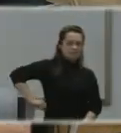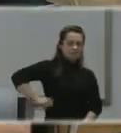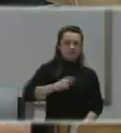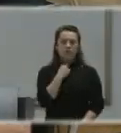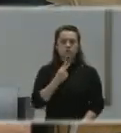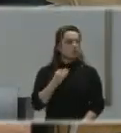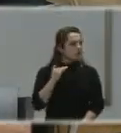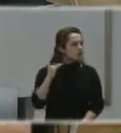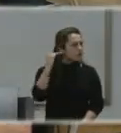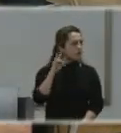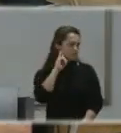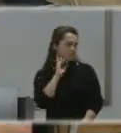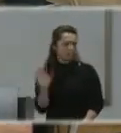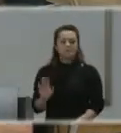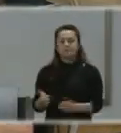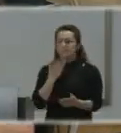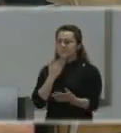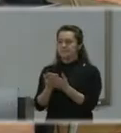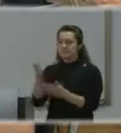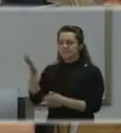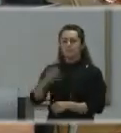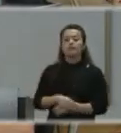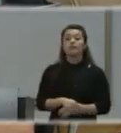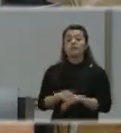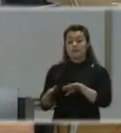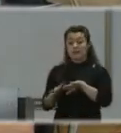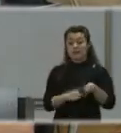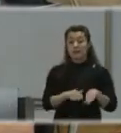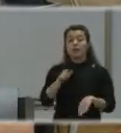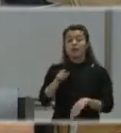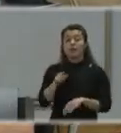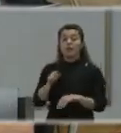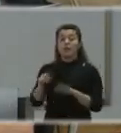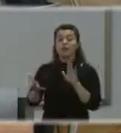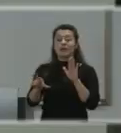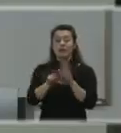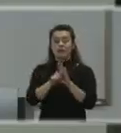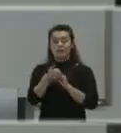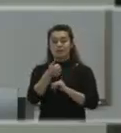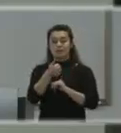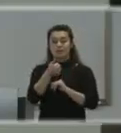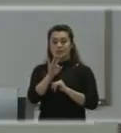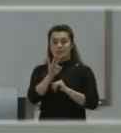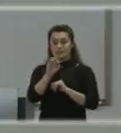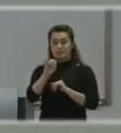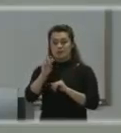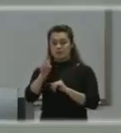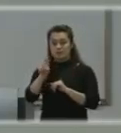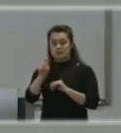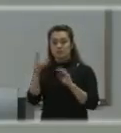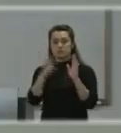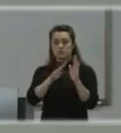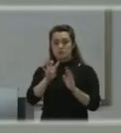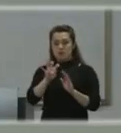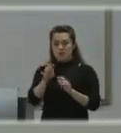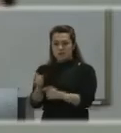La interdicción en Colombia está regulada por la ley 1306 del 2009. Esta